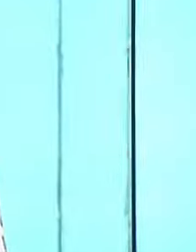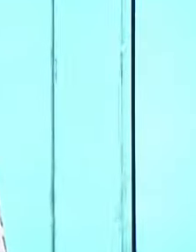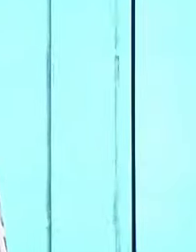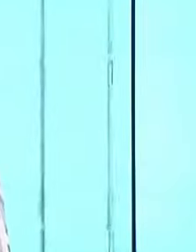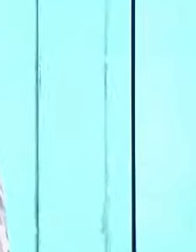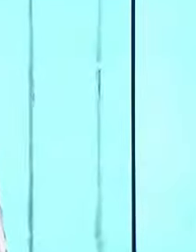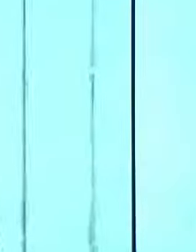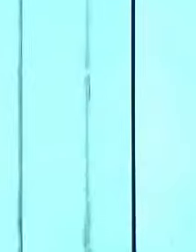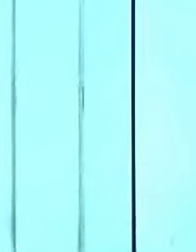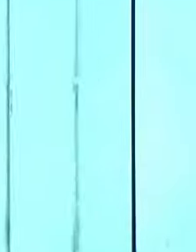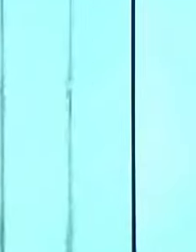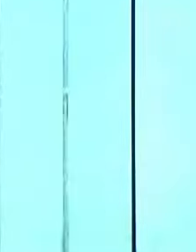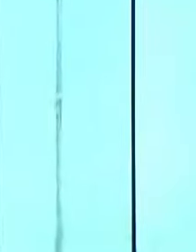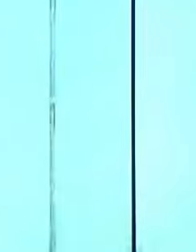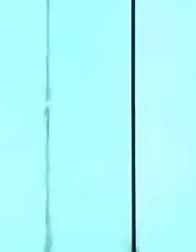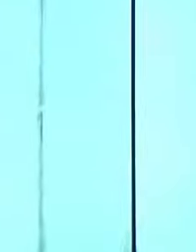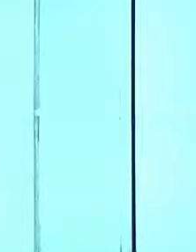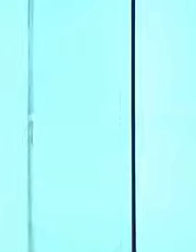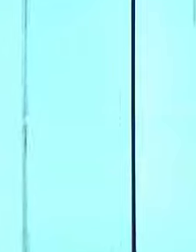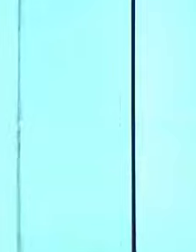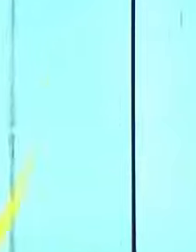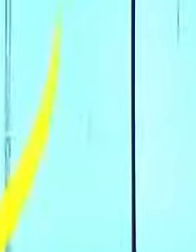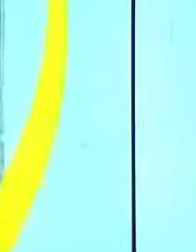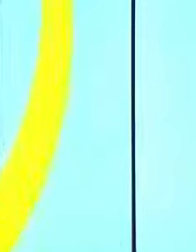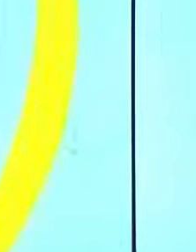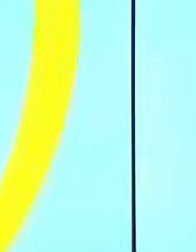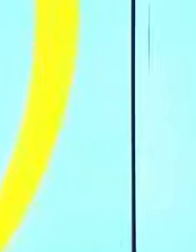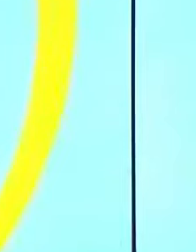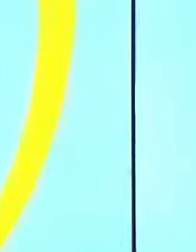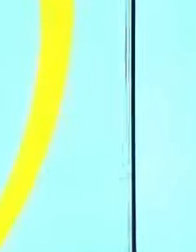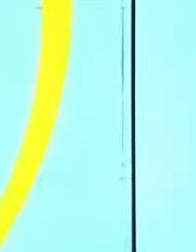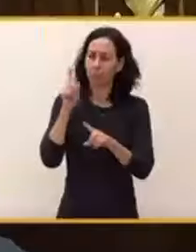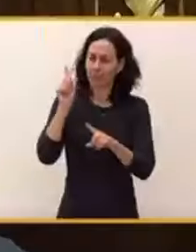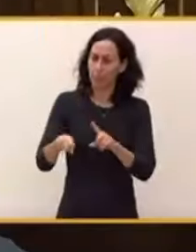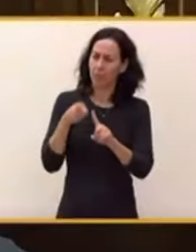misma semana y se llevó atención la reprimenda de Francina Armengol.